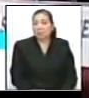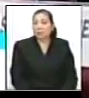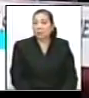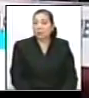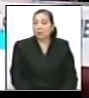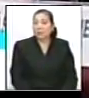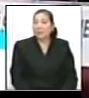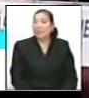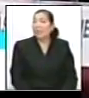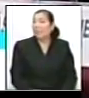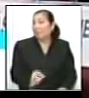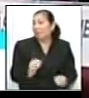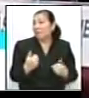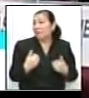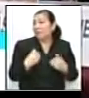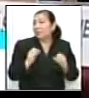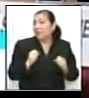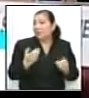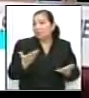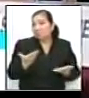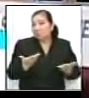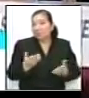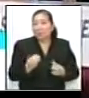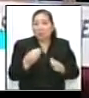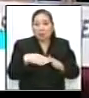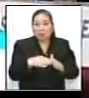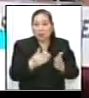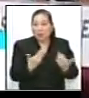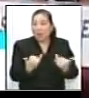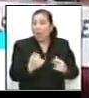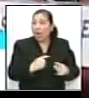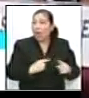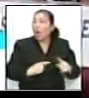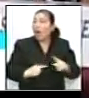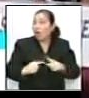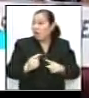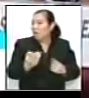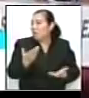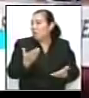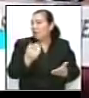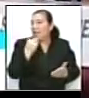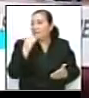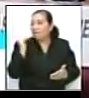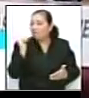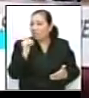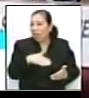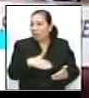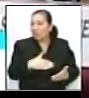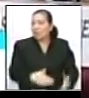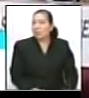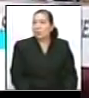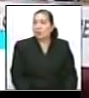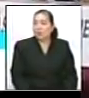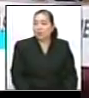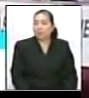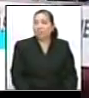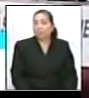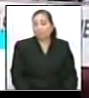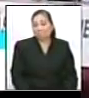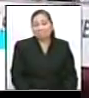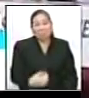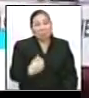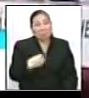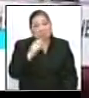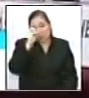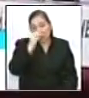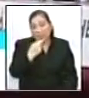bien tiene sentido y efectivamente se ha incurrido en alguna falsedad específica o genérica. Esa